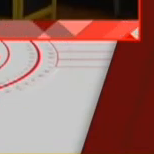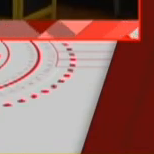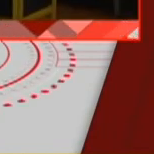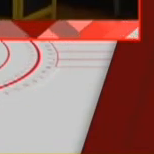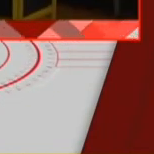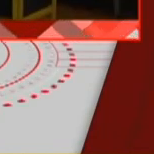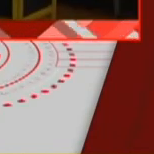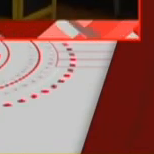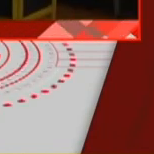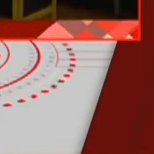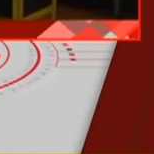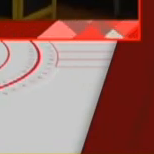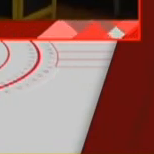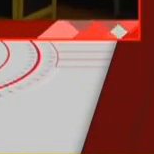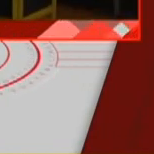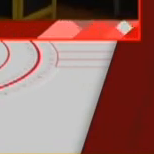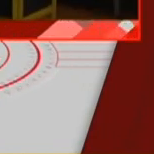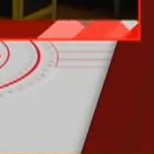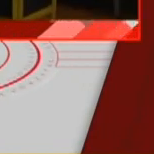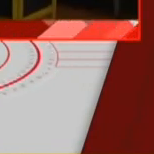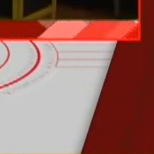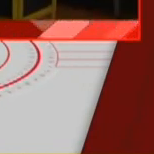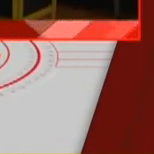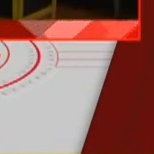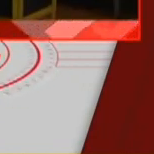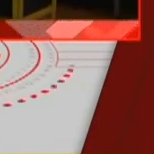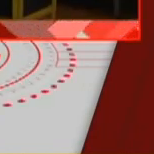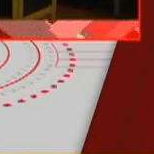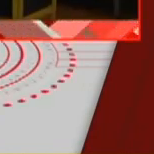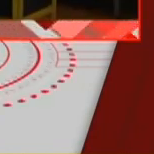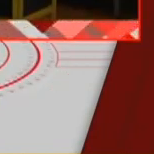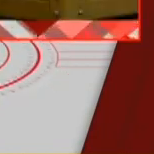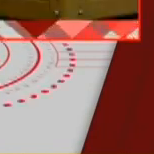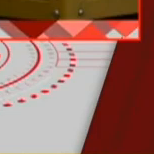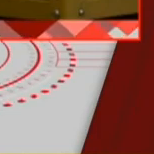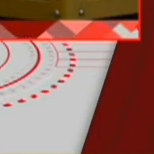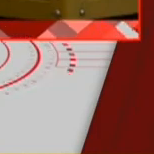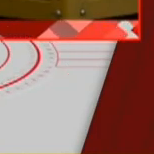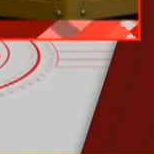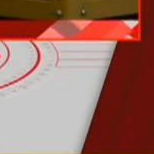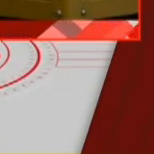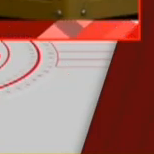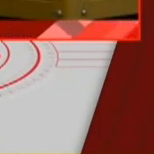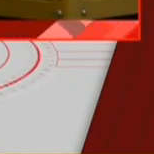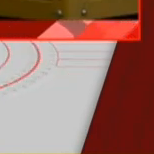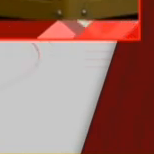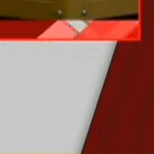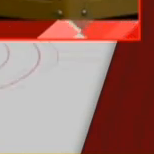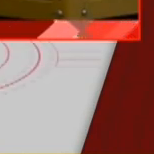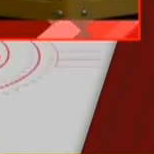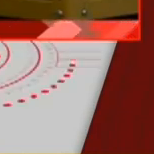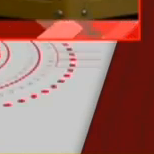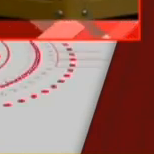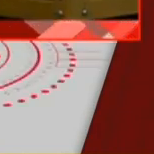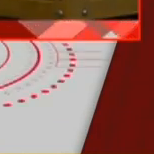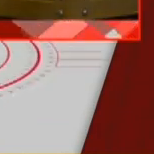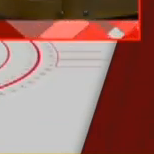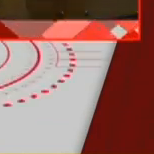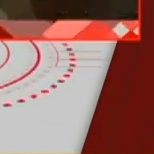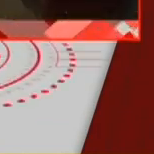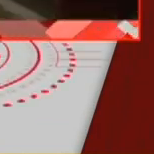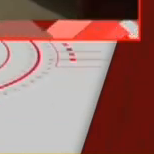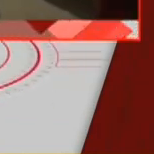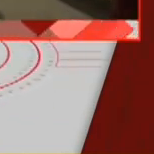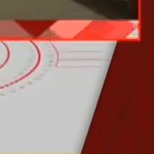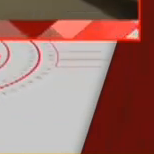en las administraciones, en las instituciones, proyectos inconclusos, patentes que no se desarrollaron. Es decir, hay